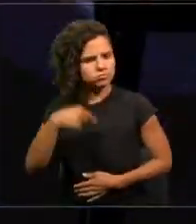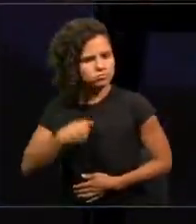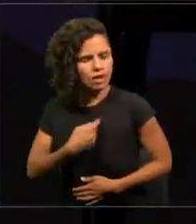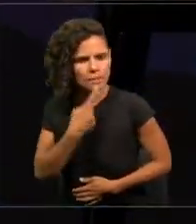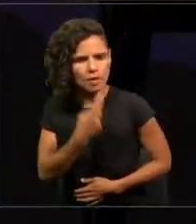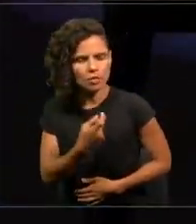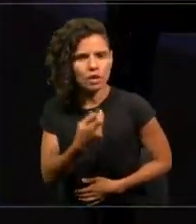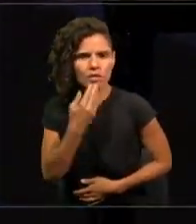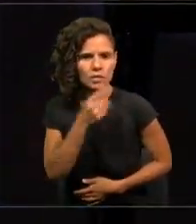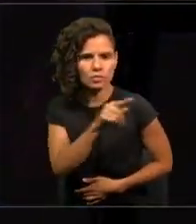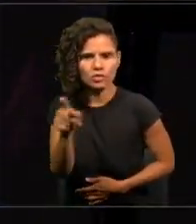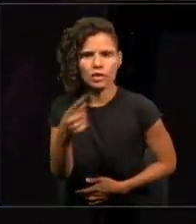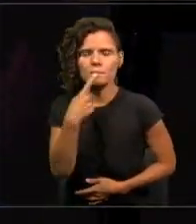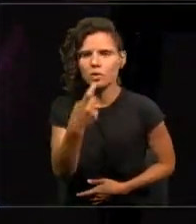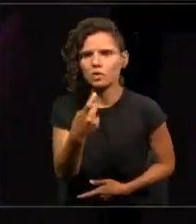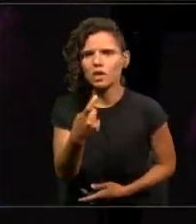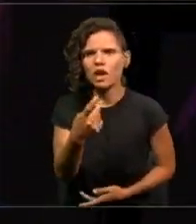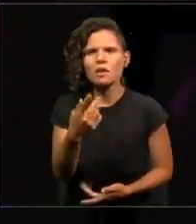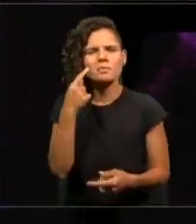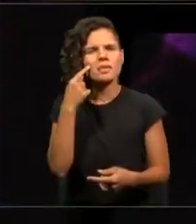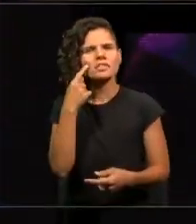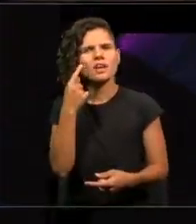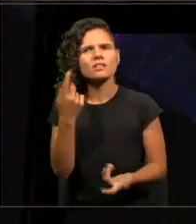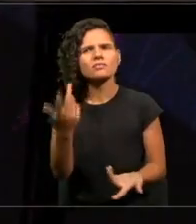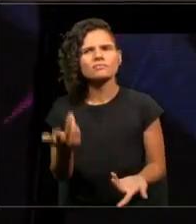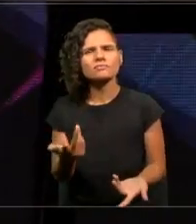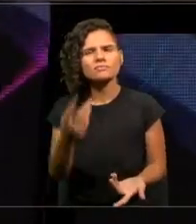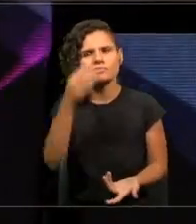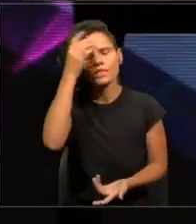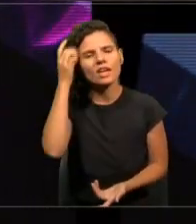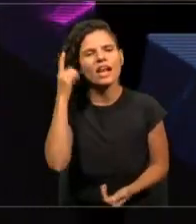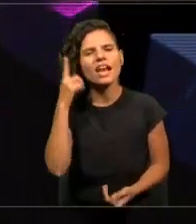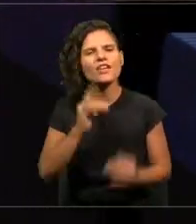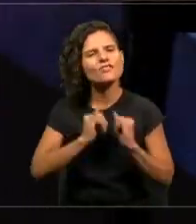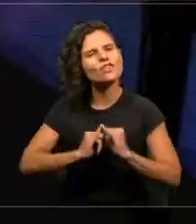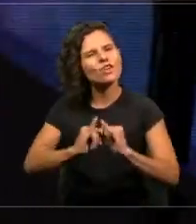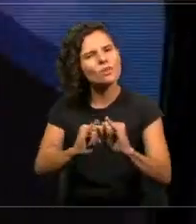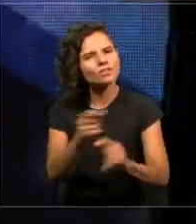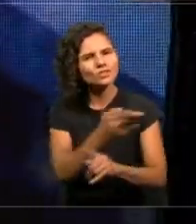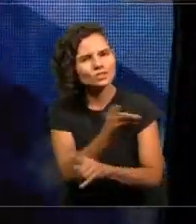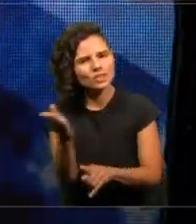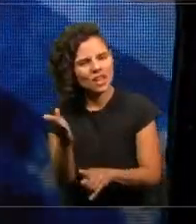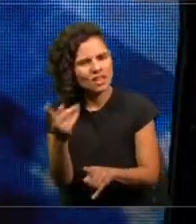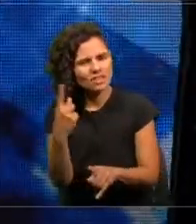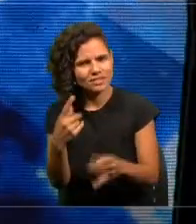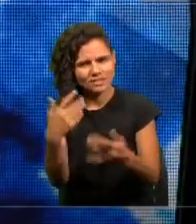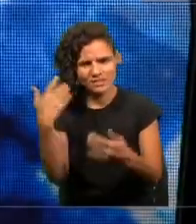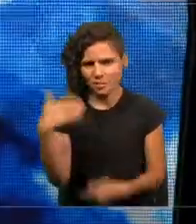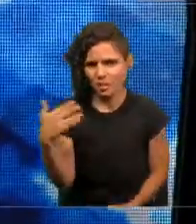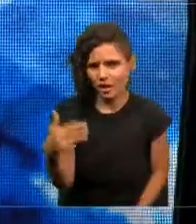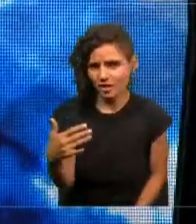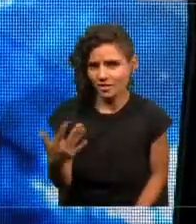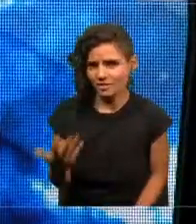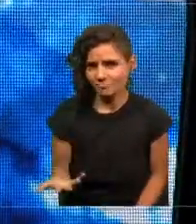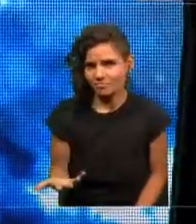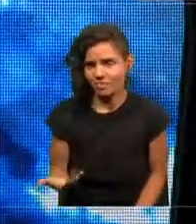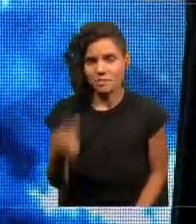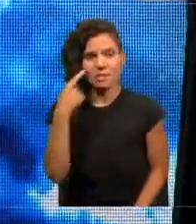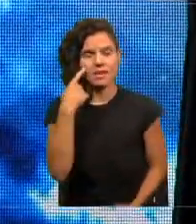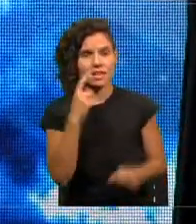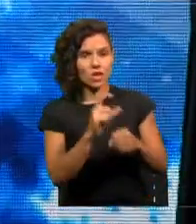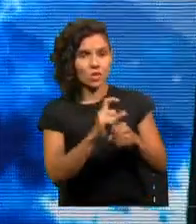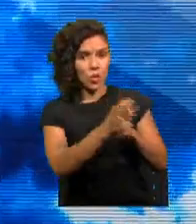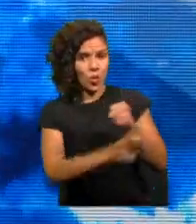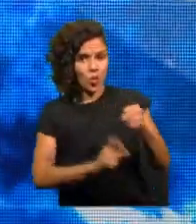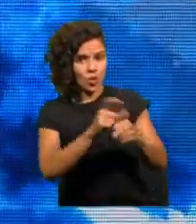cuánto importan los datos por supuesto a google le importan los datos en lo que se basa en su negocio es cierto